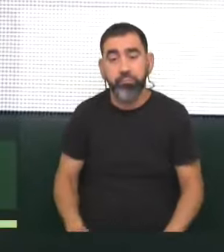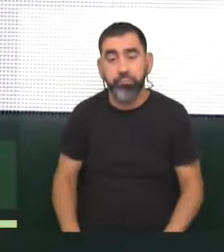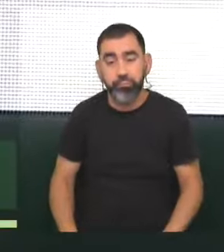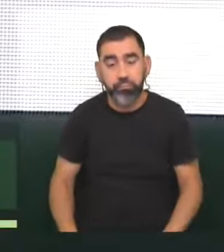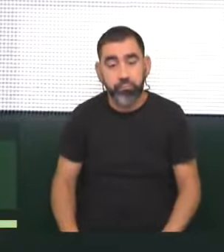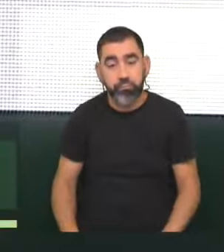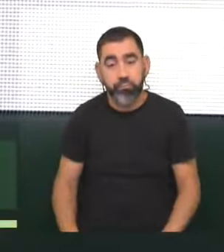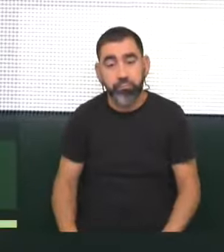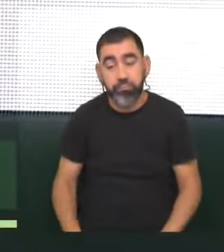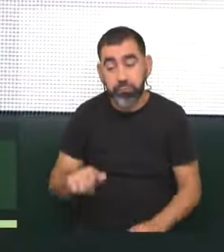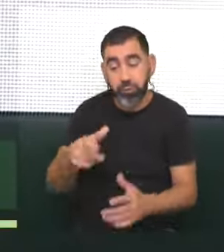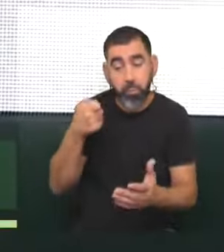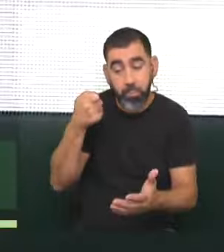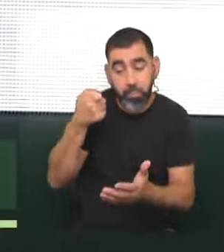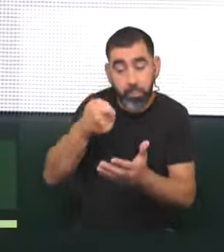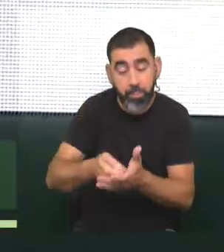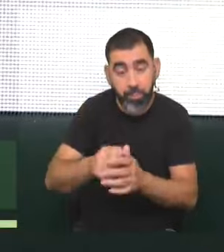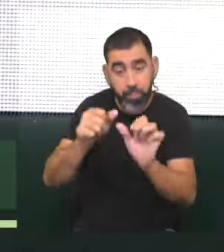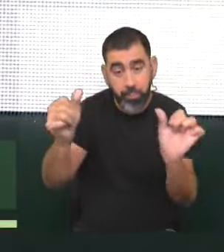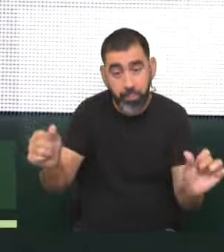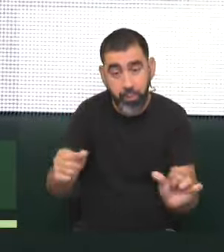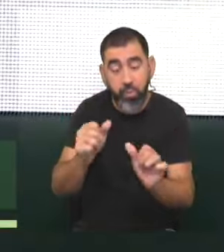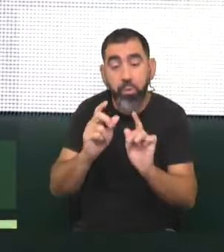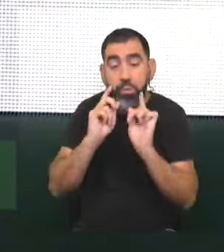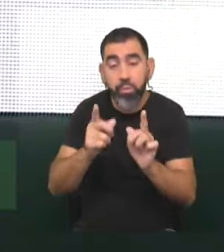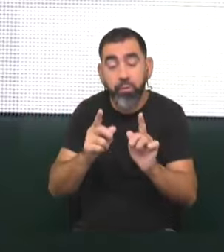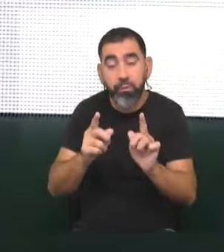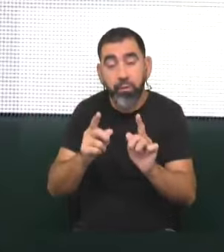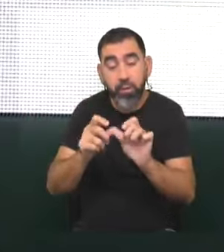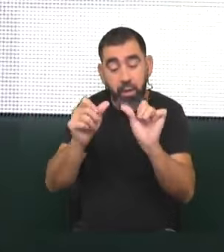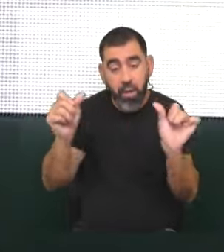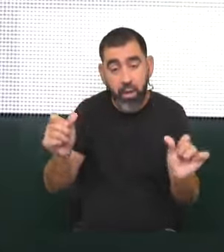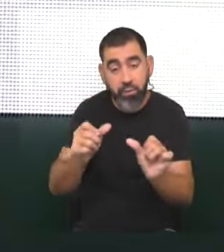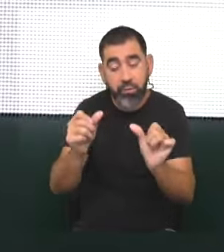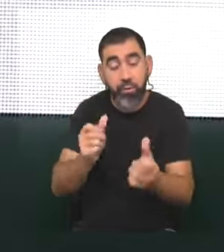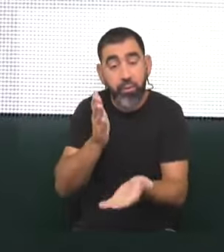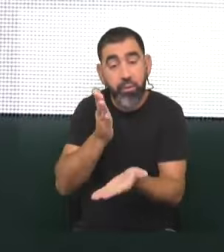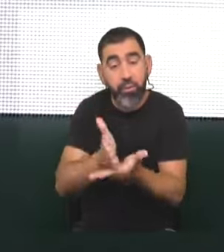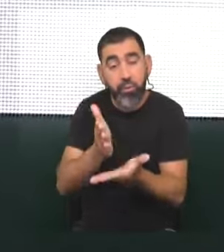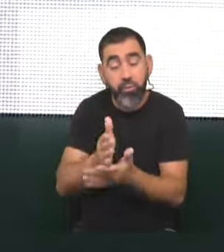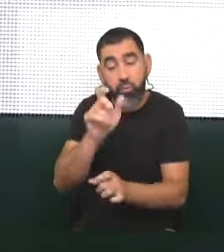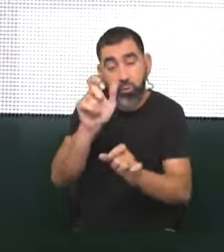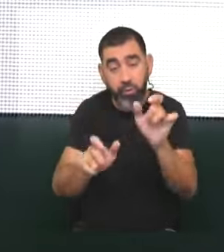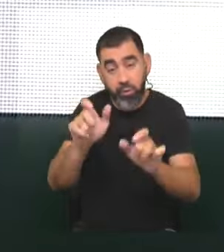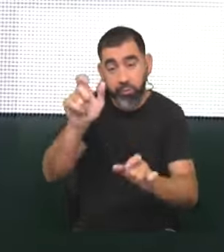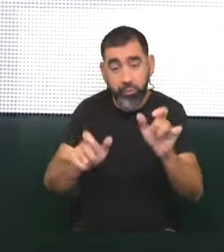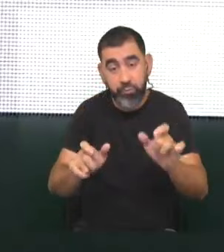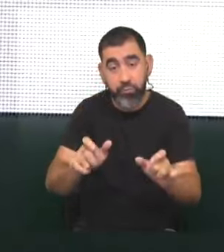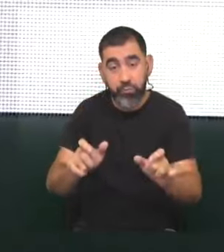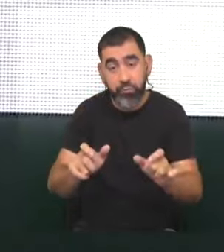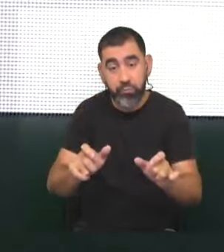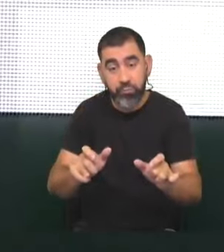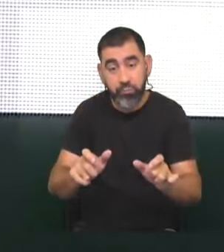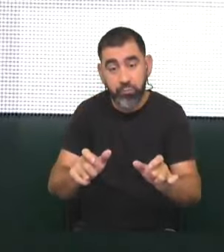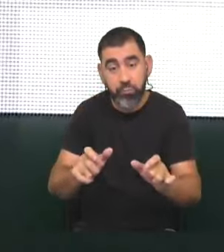consideración de que esos aportes que se realizan tienen que configurarse en derecho de las personas en